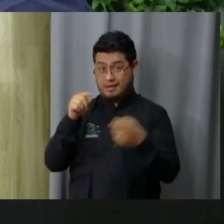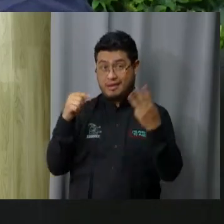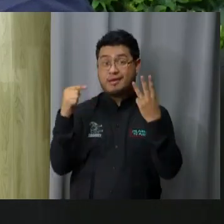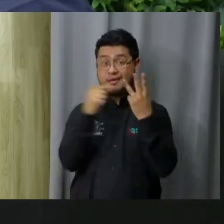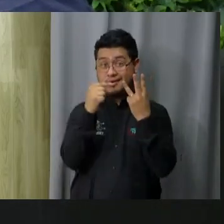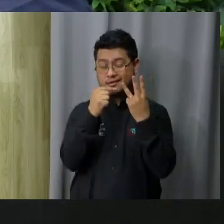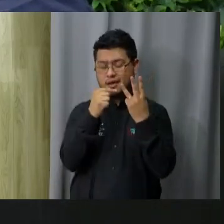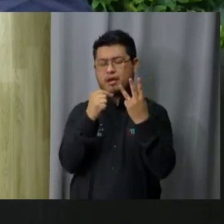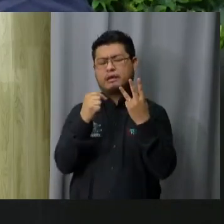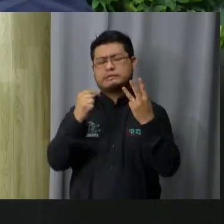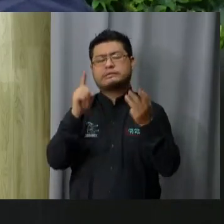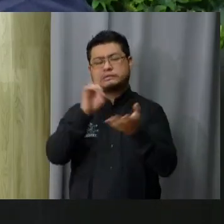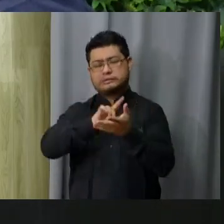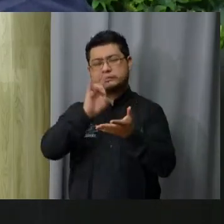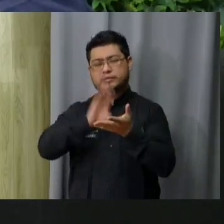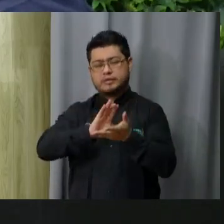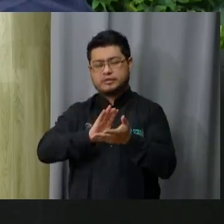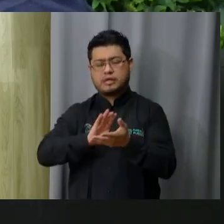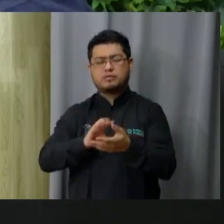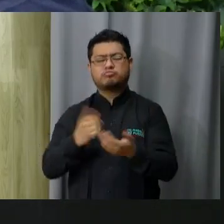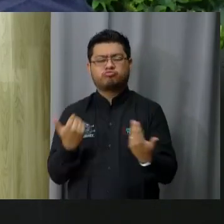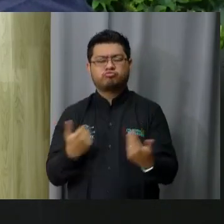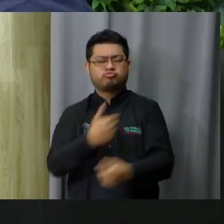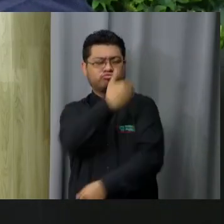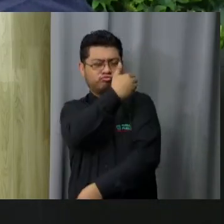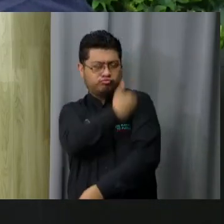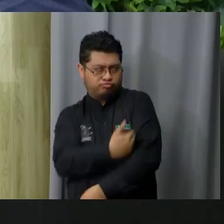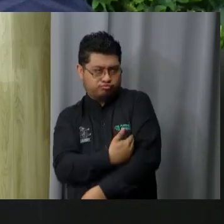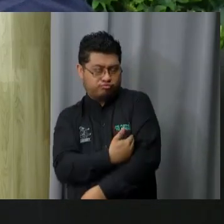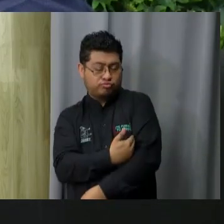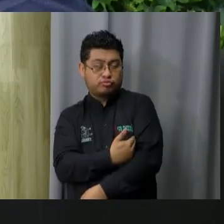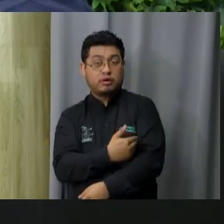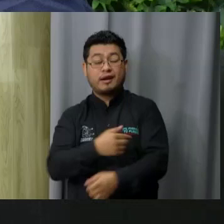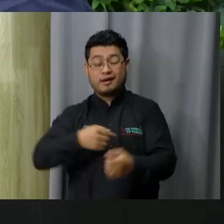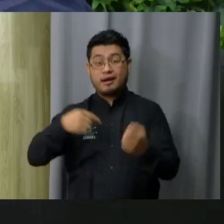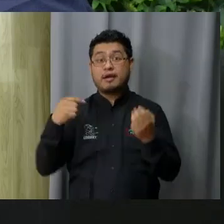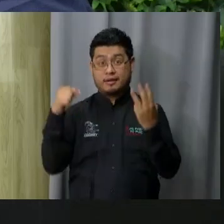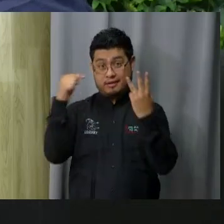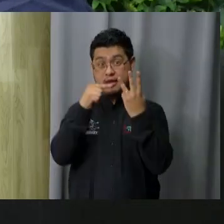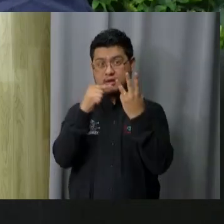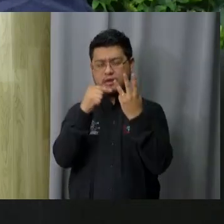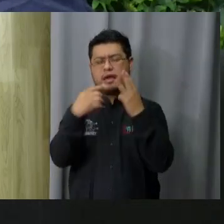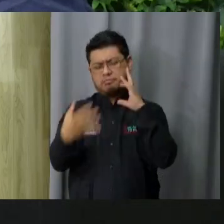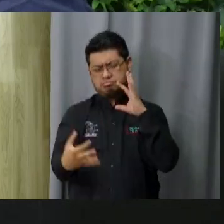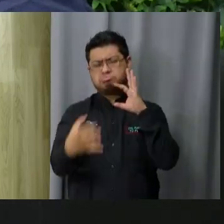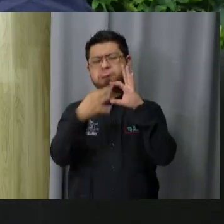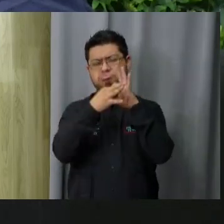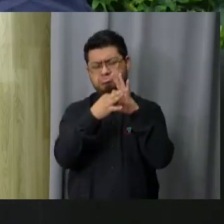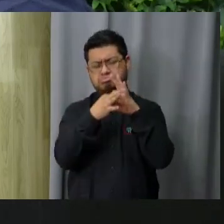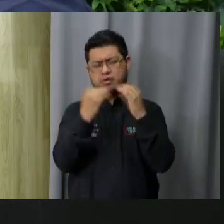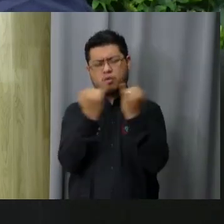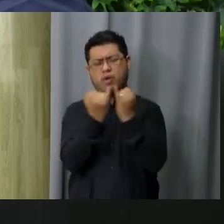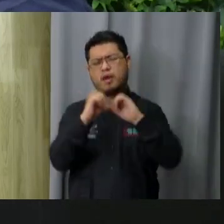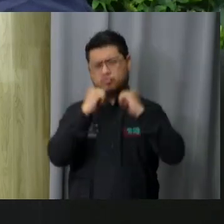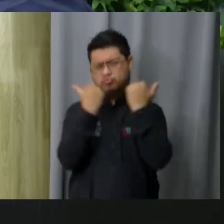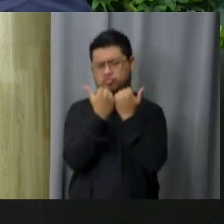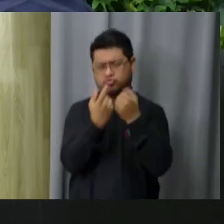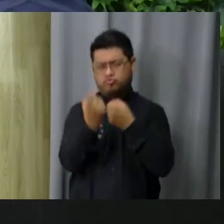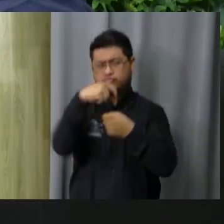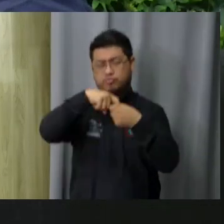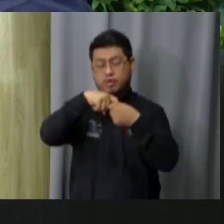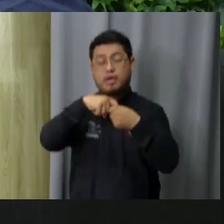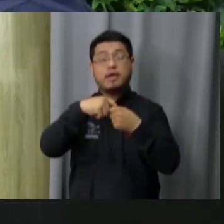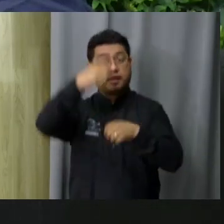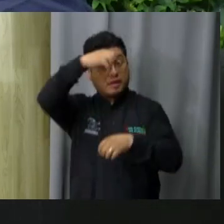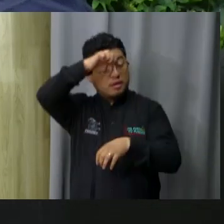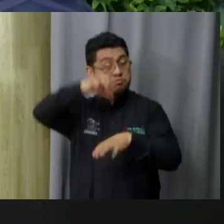motriz, participa en la asociación de Construyendo Vínculos. Y pues bueno, también viene con una buena experiencia de vida que